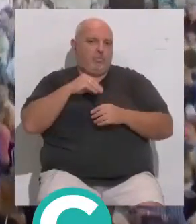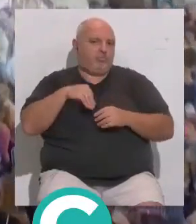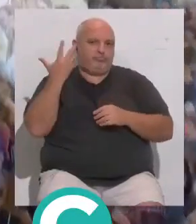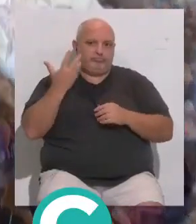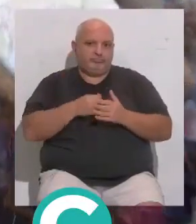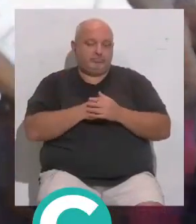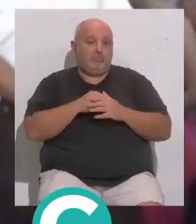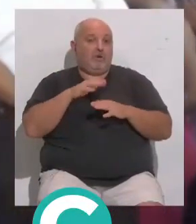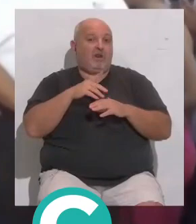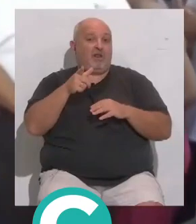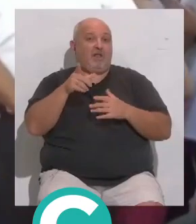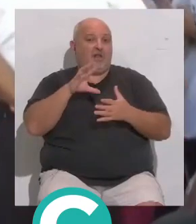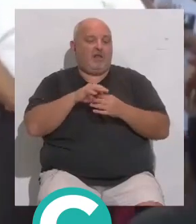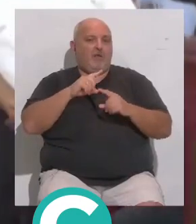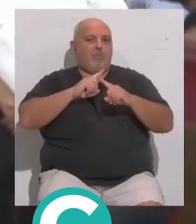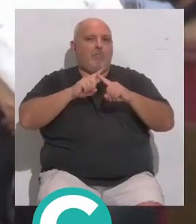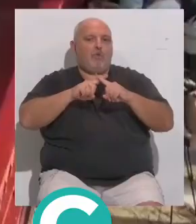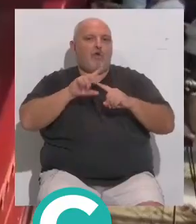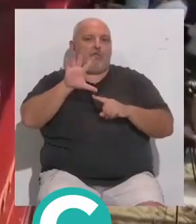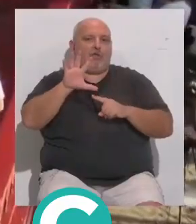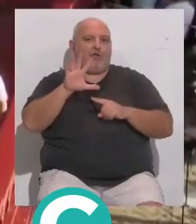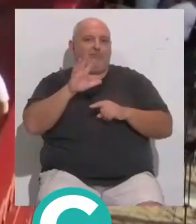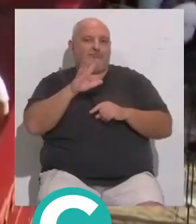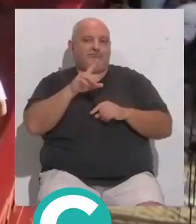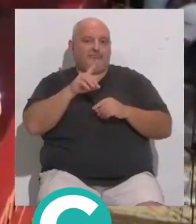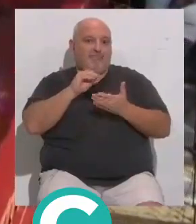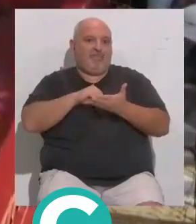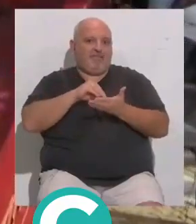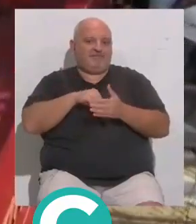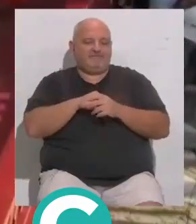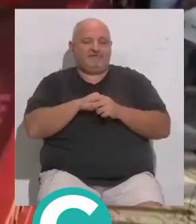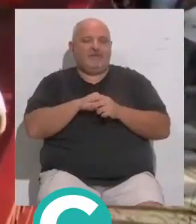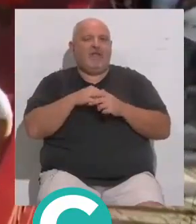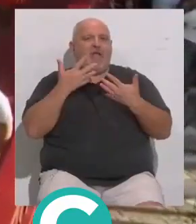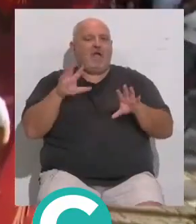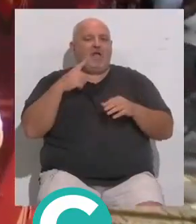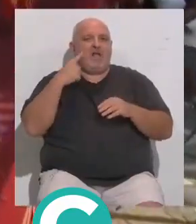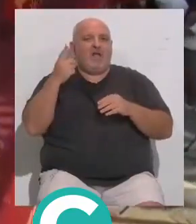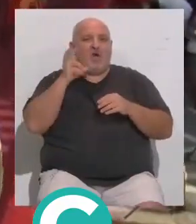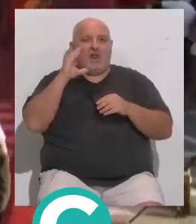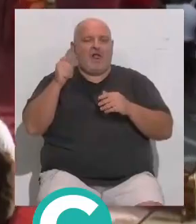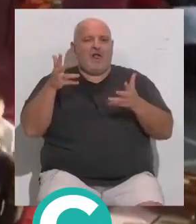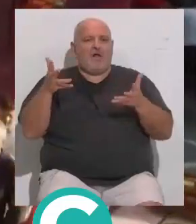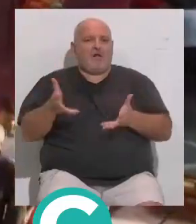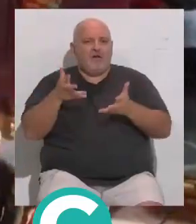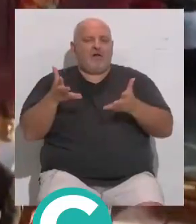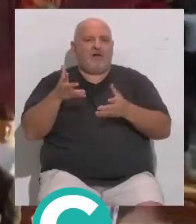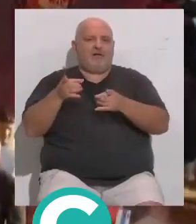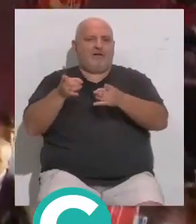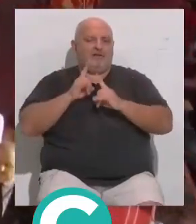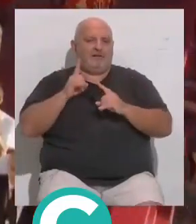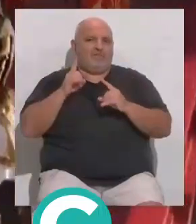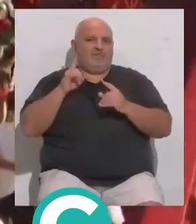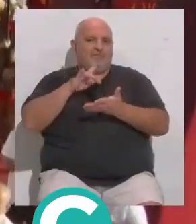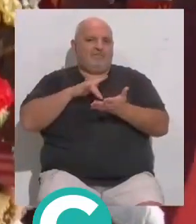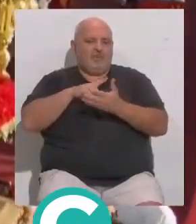fantástico, porque eso significa multiplicar 5 veces. A pesar de todo, desde la patronal animan a la promoción de eventos de este tipo